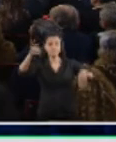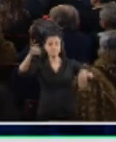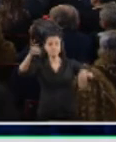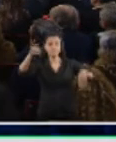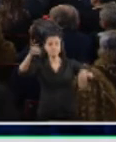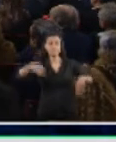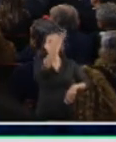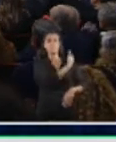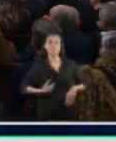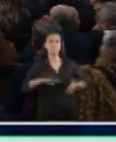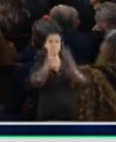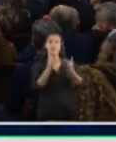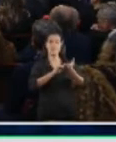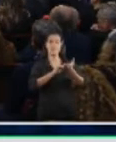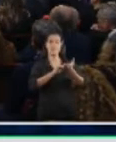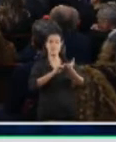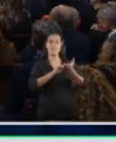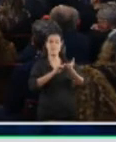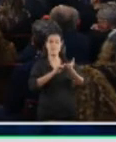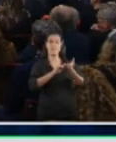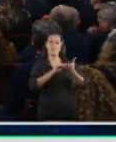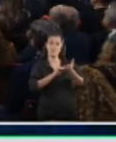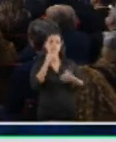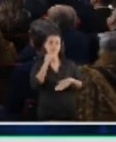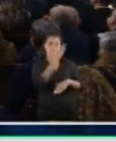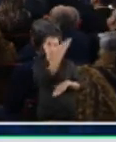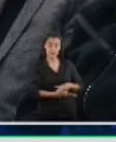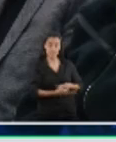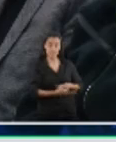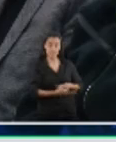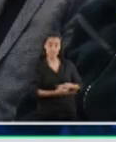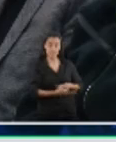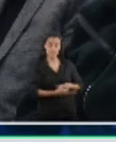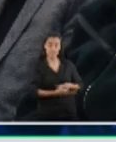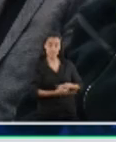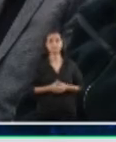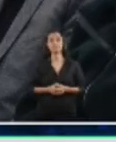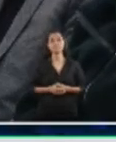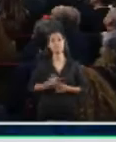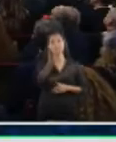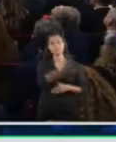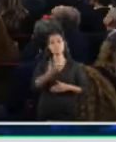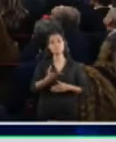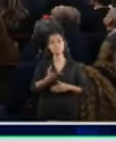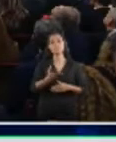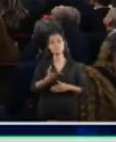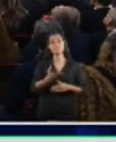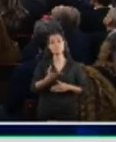que va a seguir el programa del Fondo Monetario Internacional, que